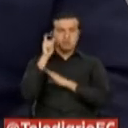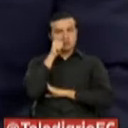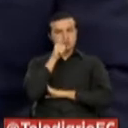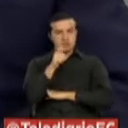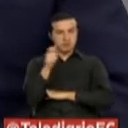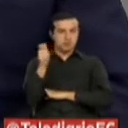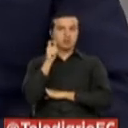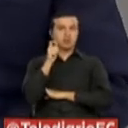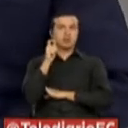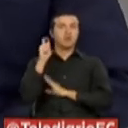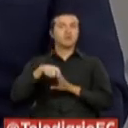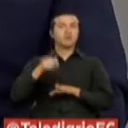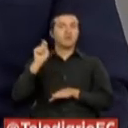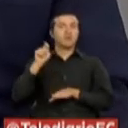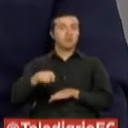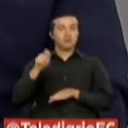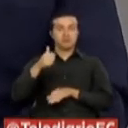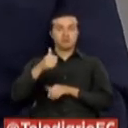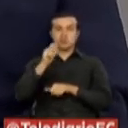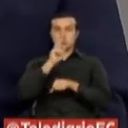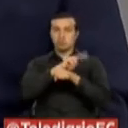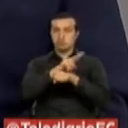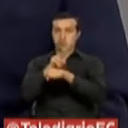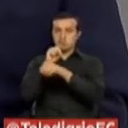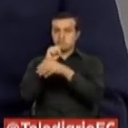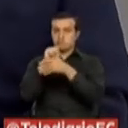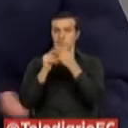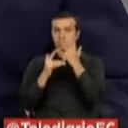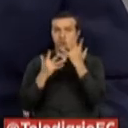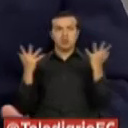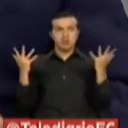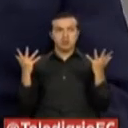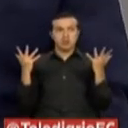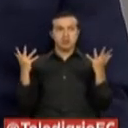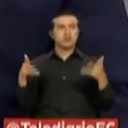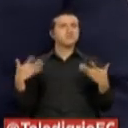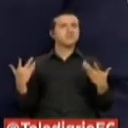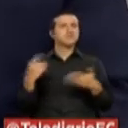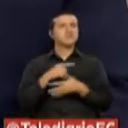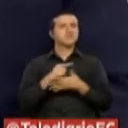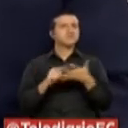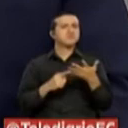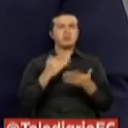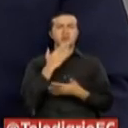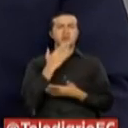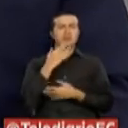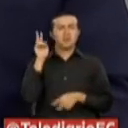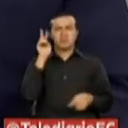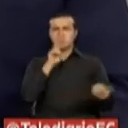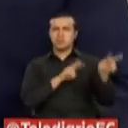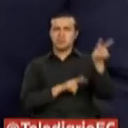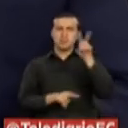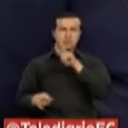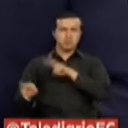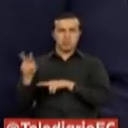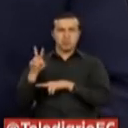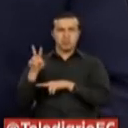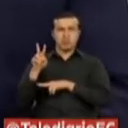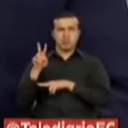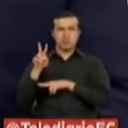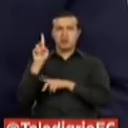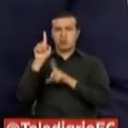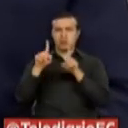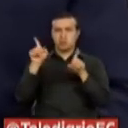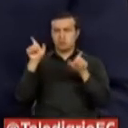Fiscalía, Procuraduría y Superintendencias, entre otros. ¿Cuál es el alcance de esas evaluaciones? Les consultamos